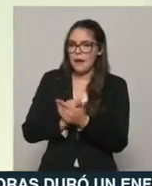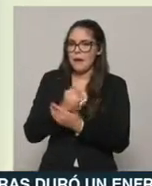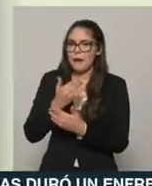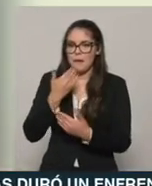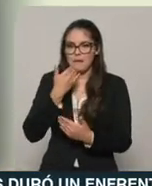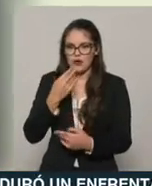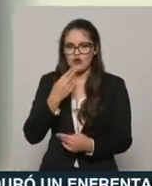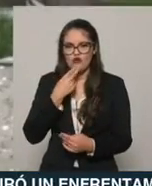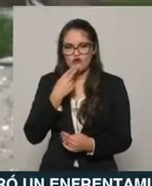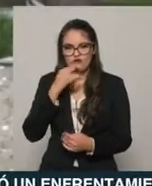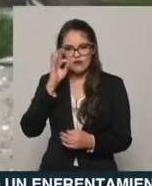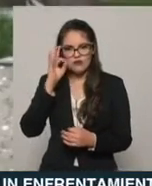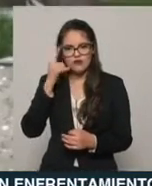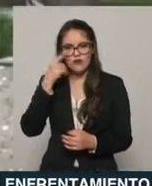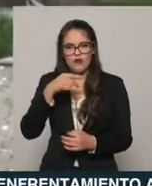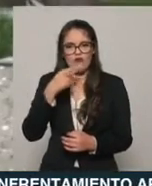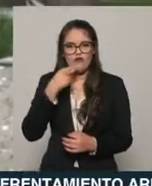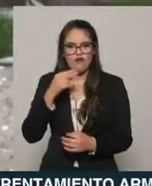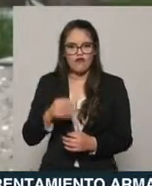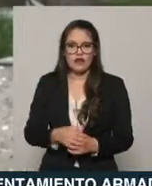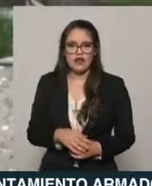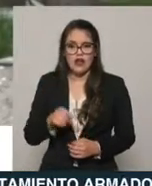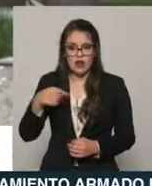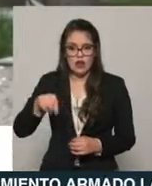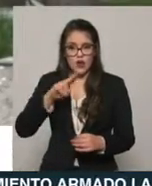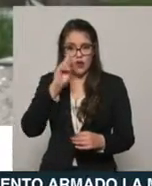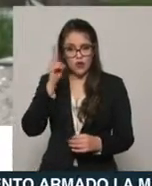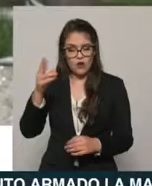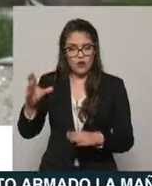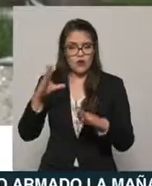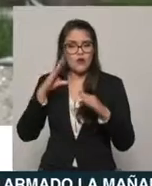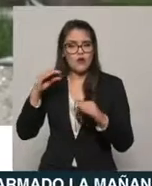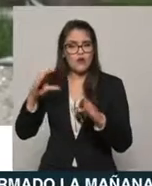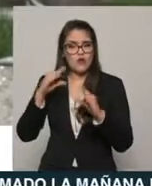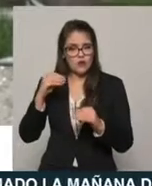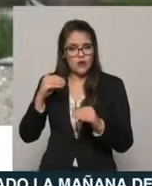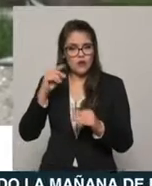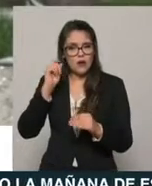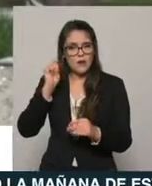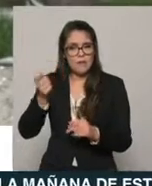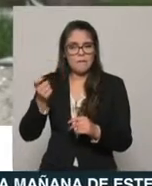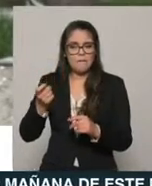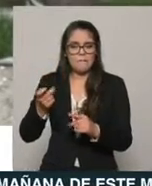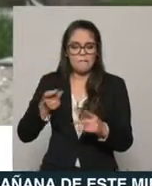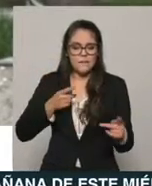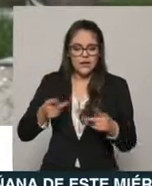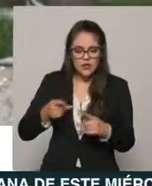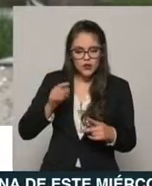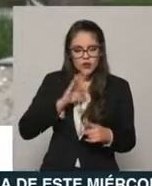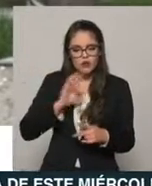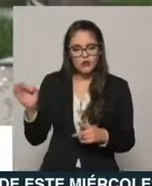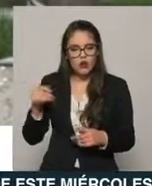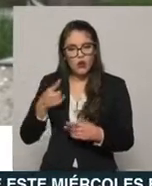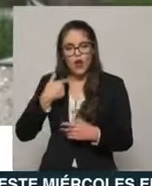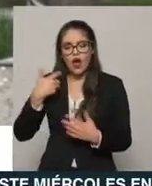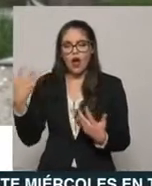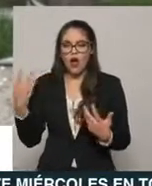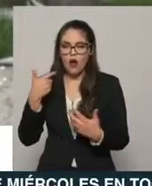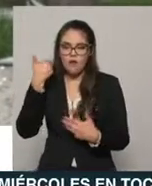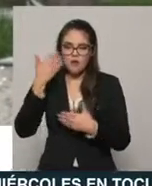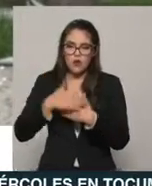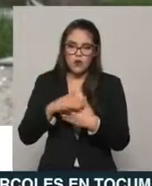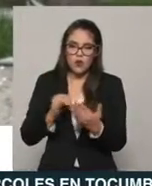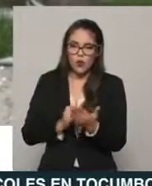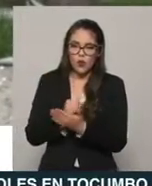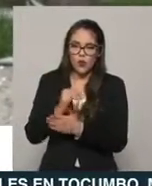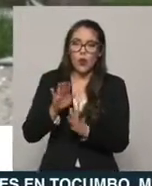correcto de la fuerza. Aquí en la universidad nos dan prácticas para poder nosotros llevar a cabo el nivel del